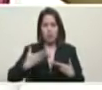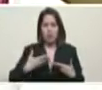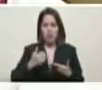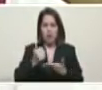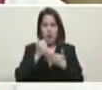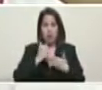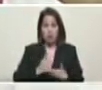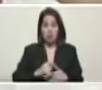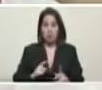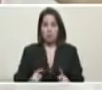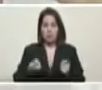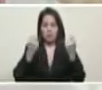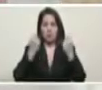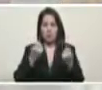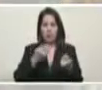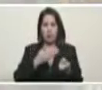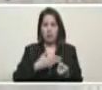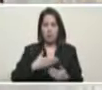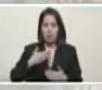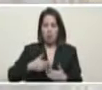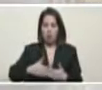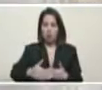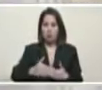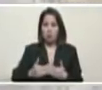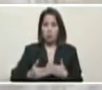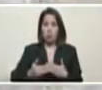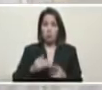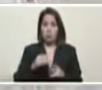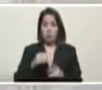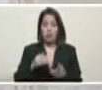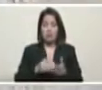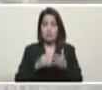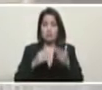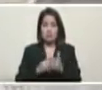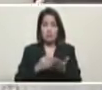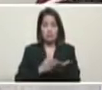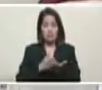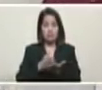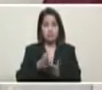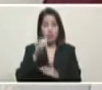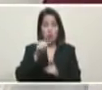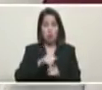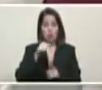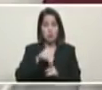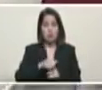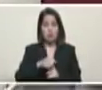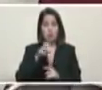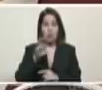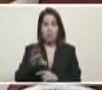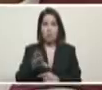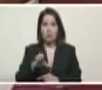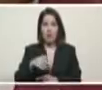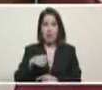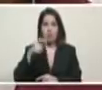pronto para seguir luchando por esta patria que bastante nos necesita, mi comandante jefe.